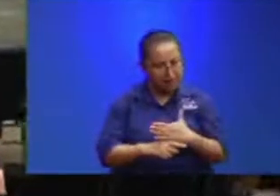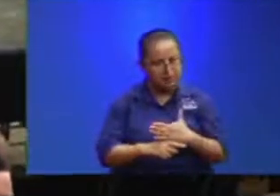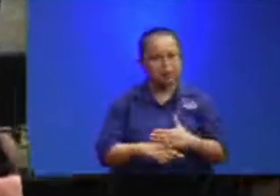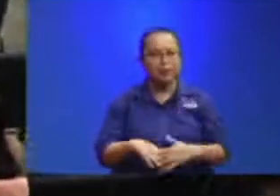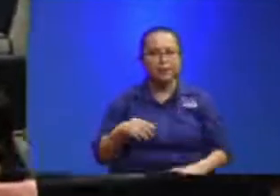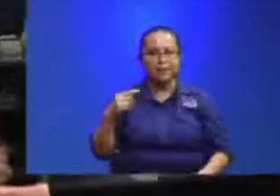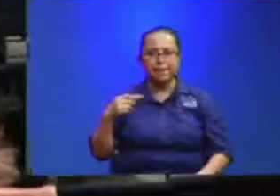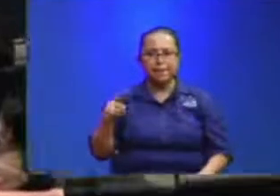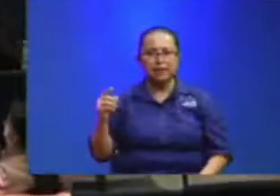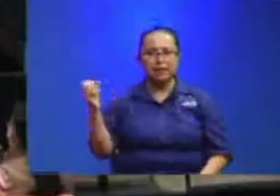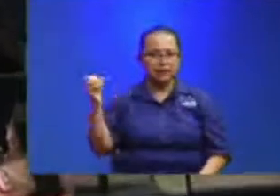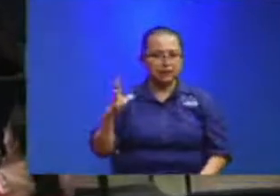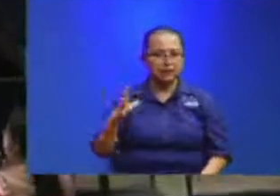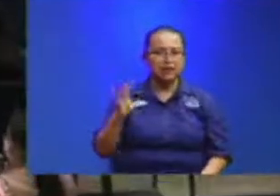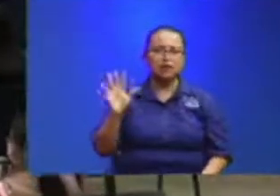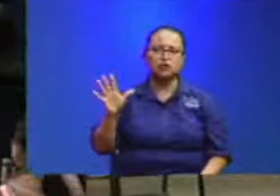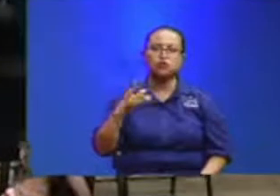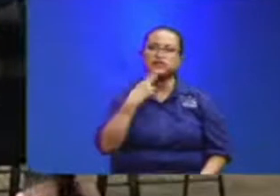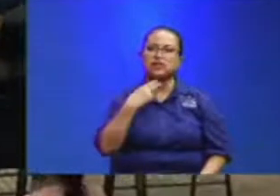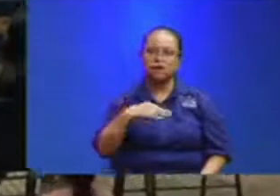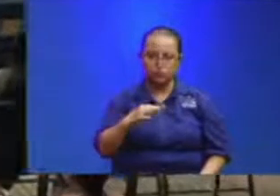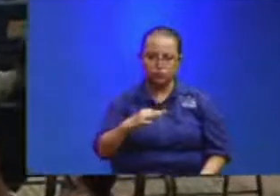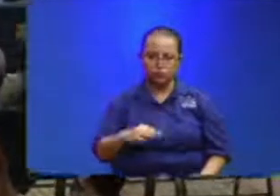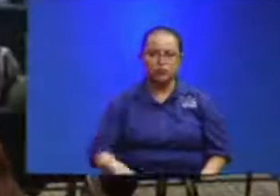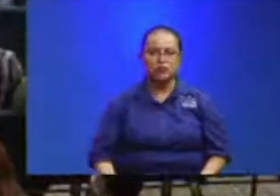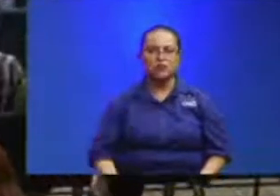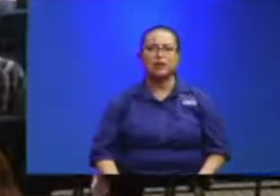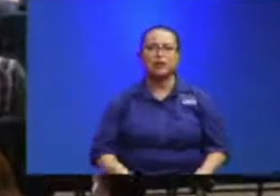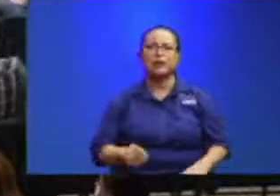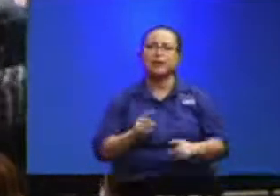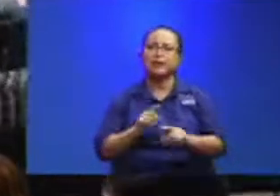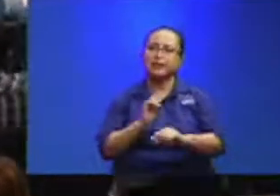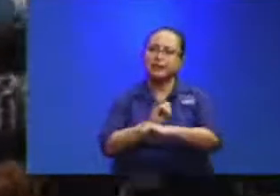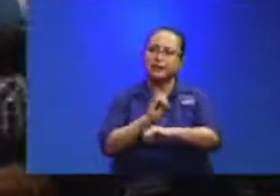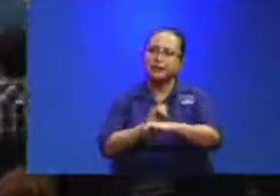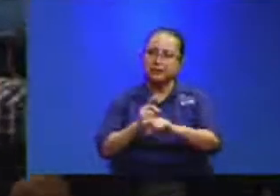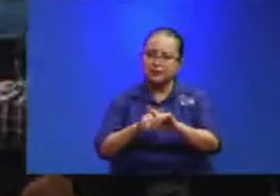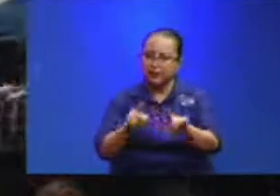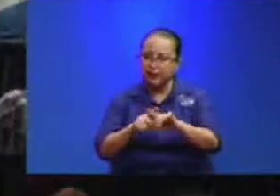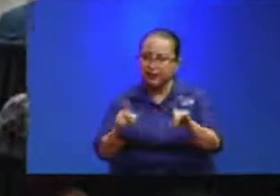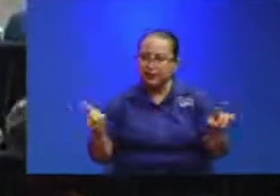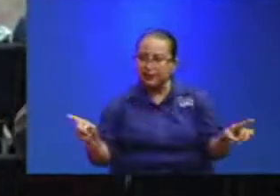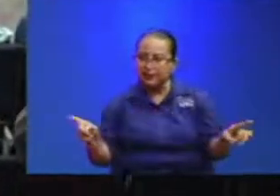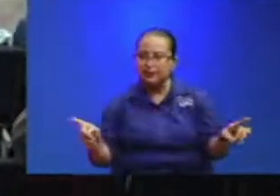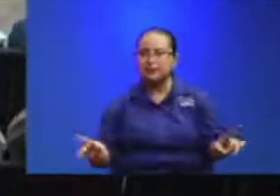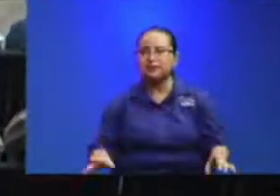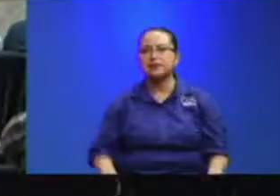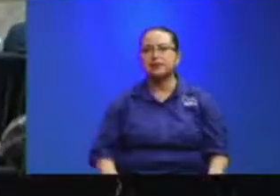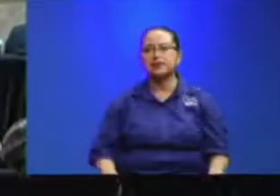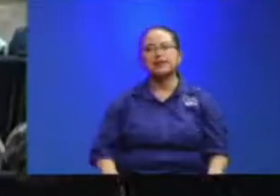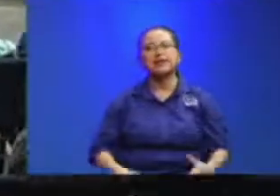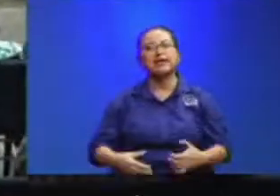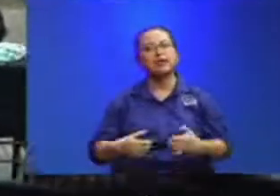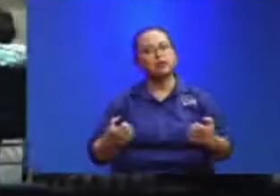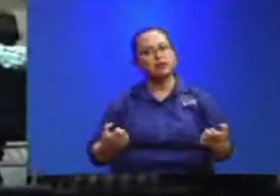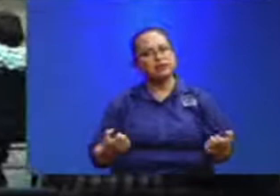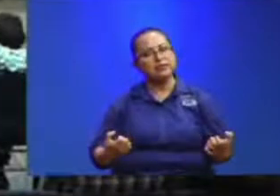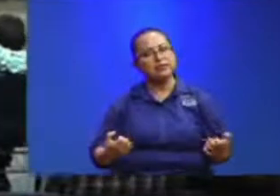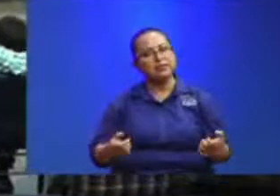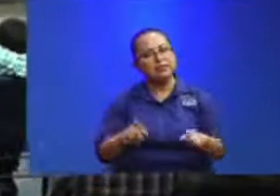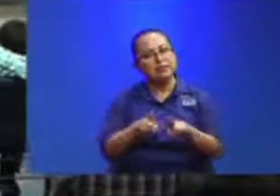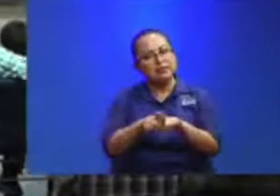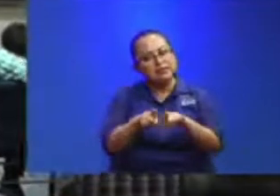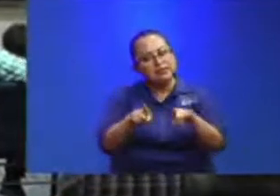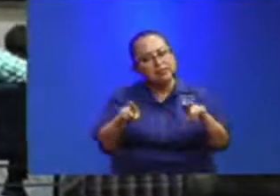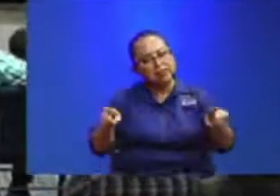primero es que creer eso nos enseñan en la iglesia pues quédate vos con tu iglesia yo me voy con la para que ese caso para que ese no tiene ese libro